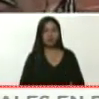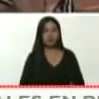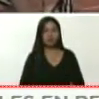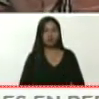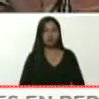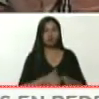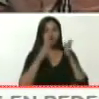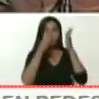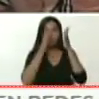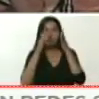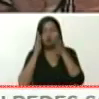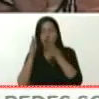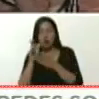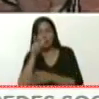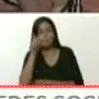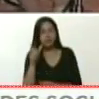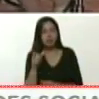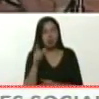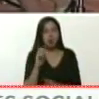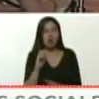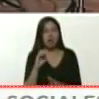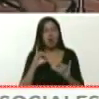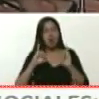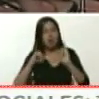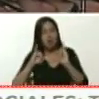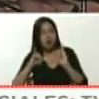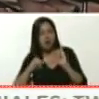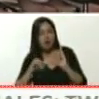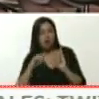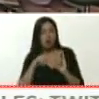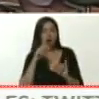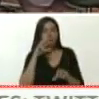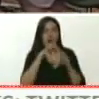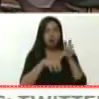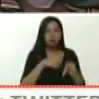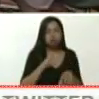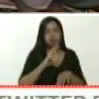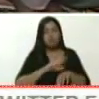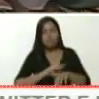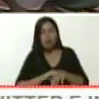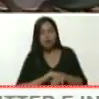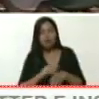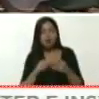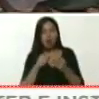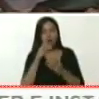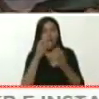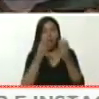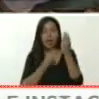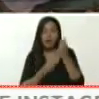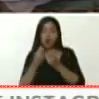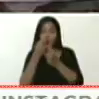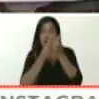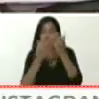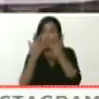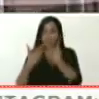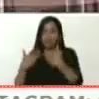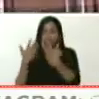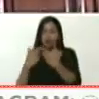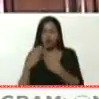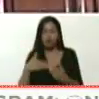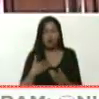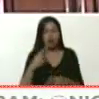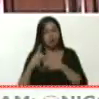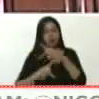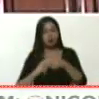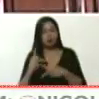Formar a los ingenieros agrónomos, a los veterinarios, a los expertos agrícolas, a los economistas y administradores para la